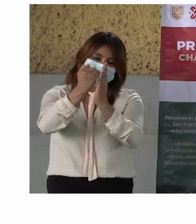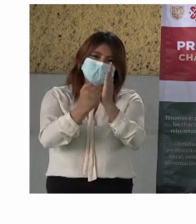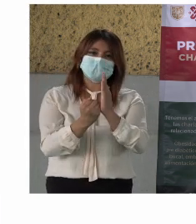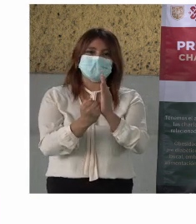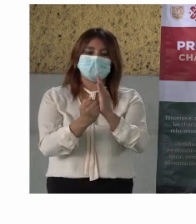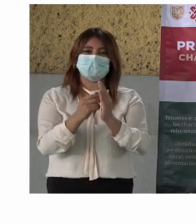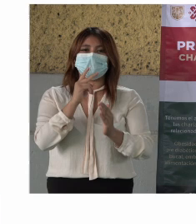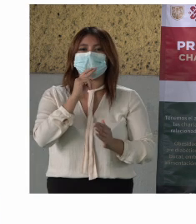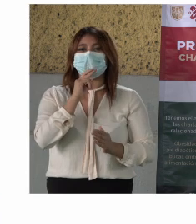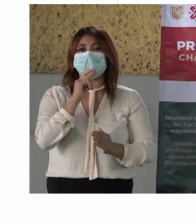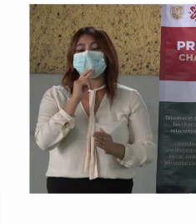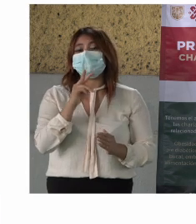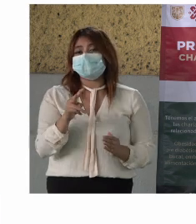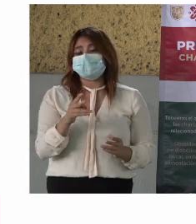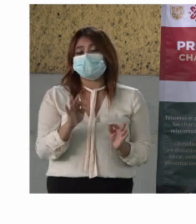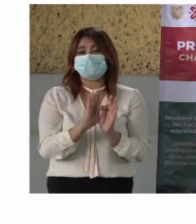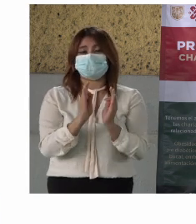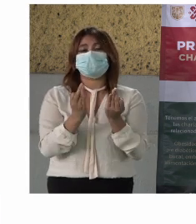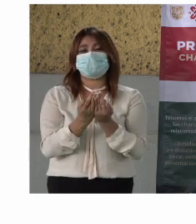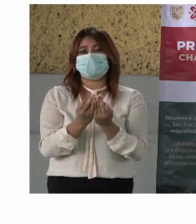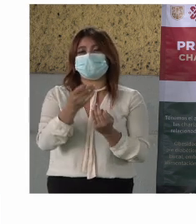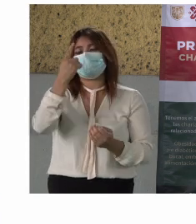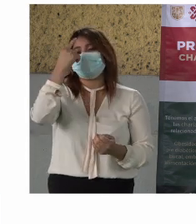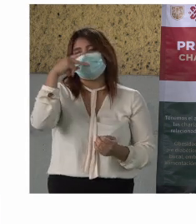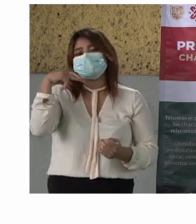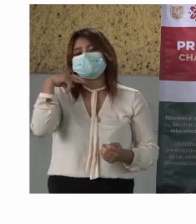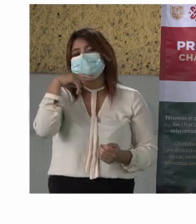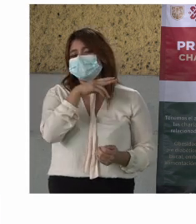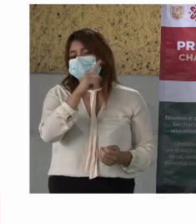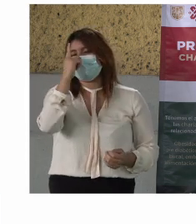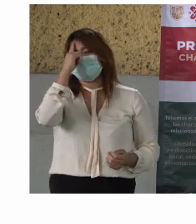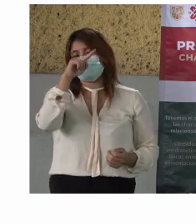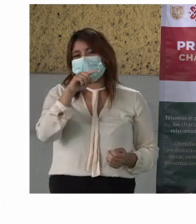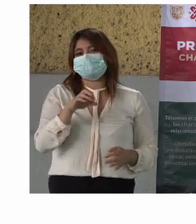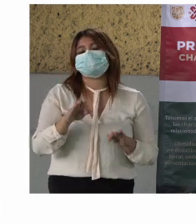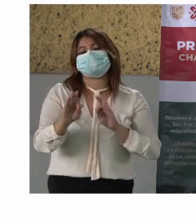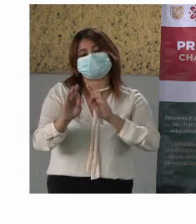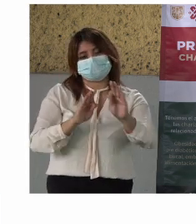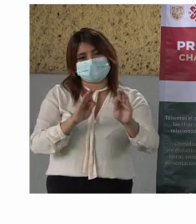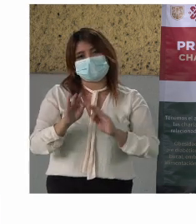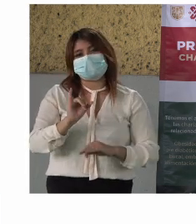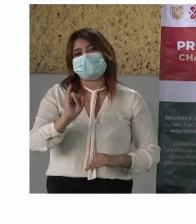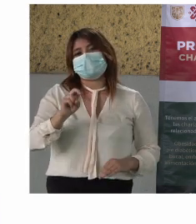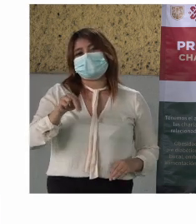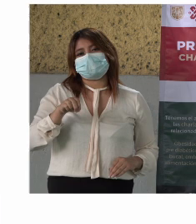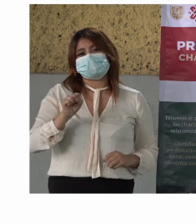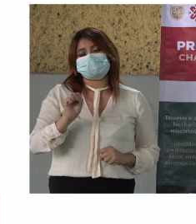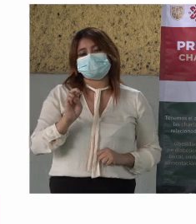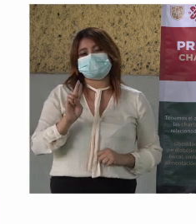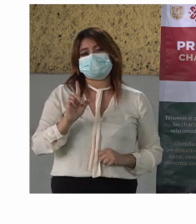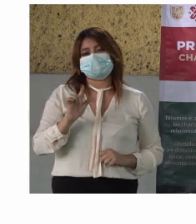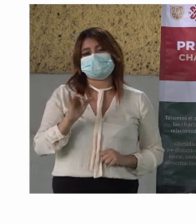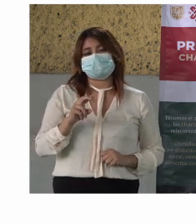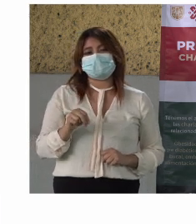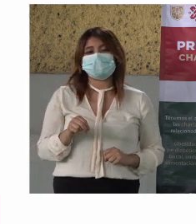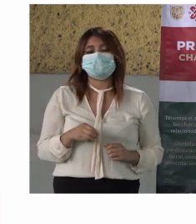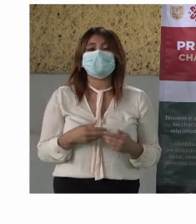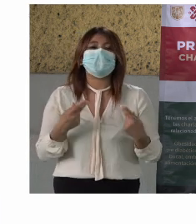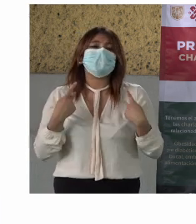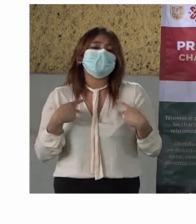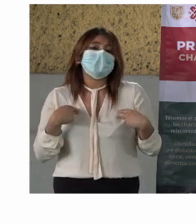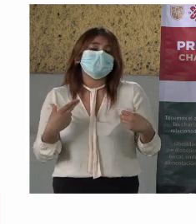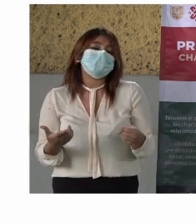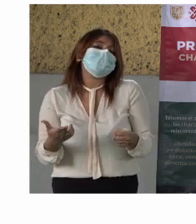más rápida, y la más sencilla, siempre es el tratamiento con insulina. Entonces, los dejamos en pacientes hospitalizados